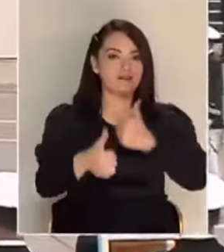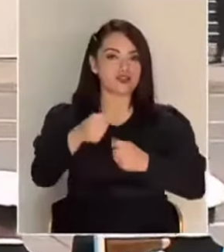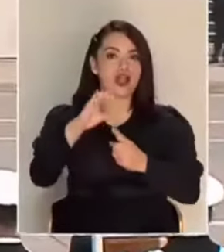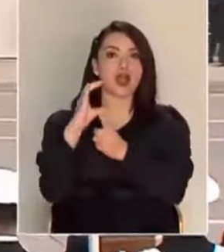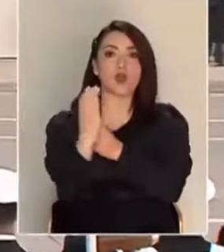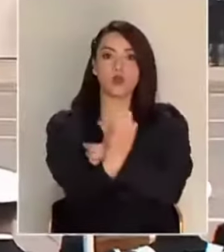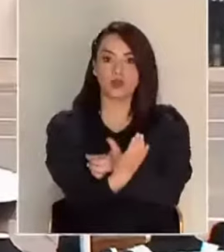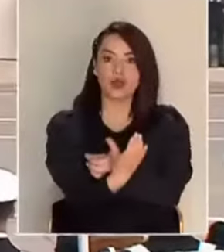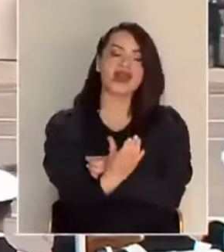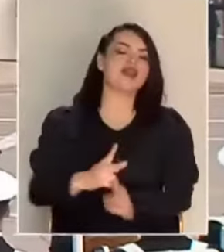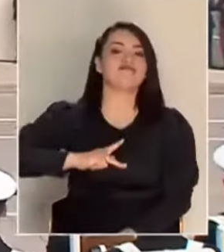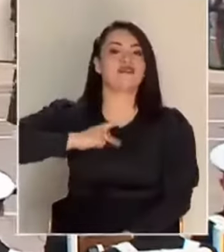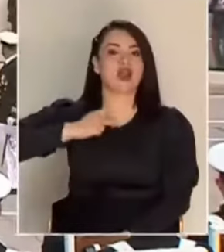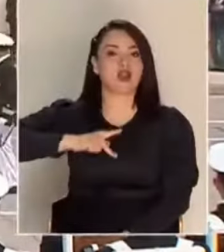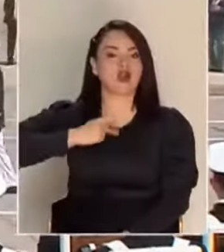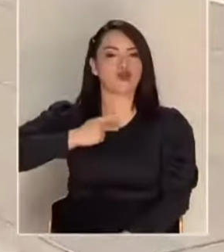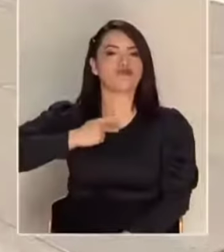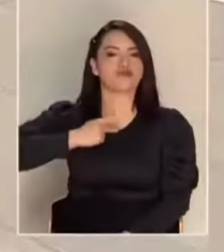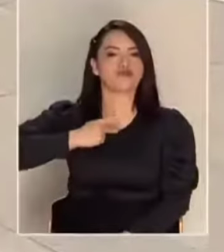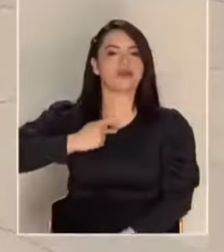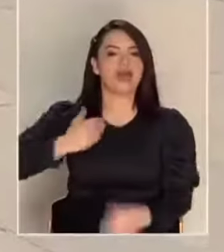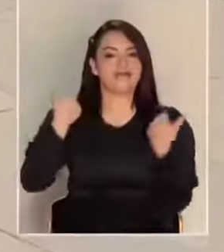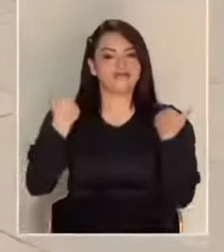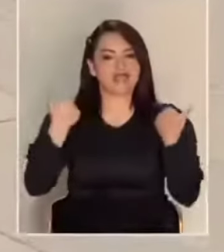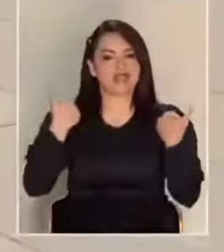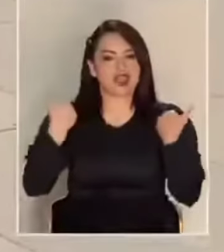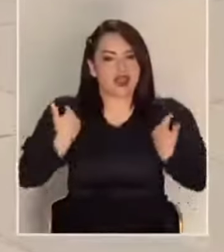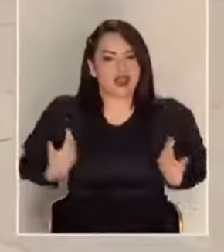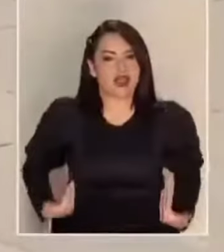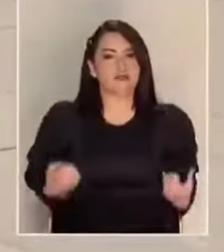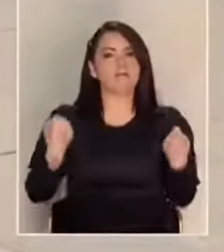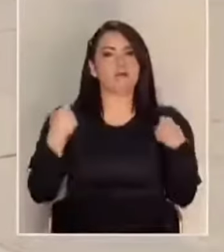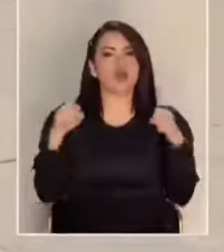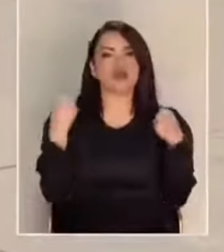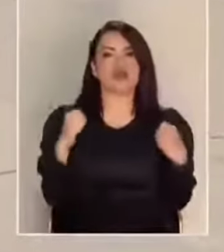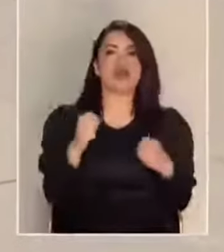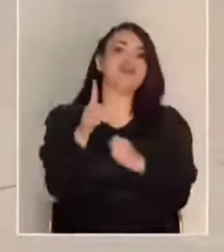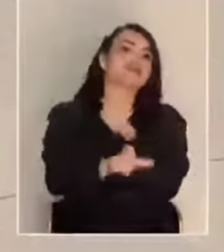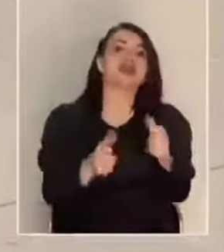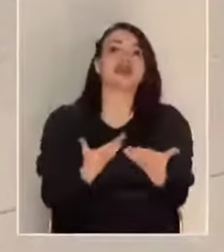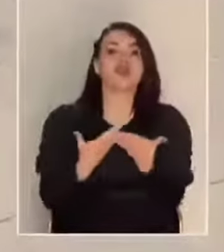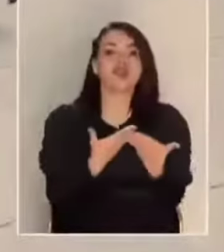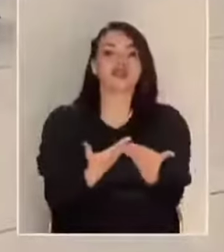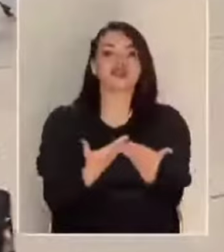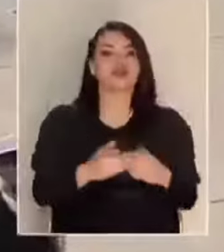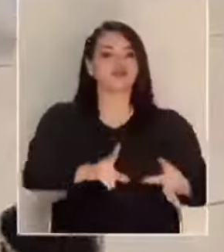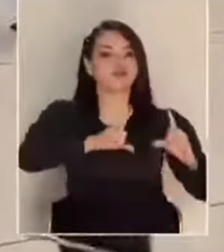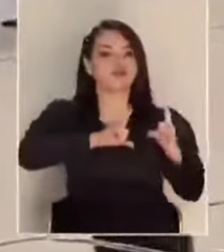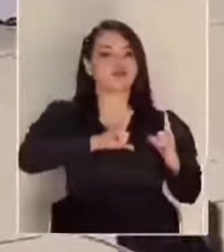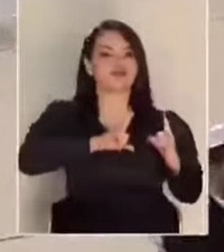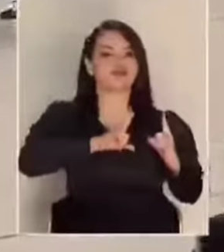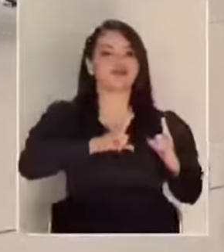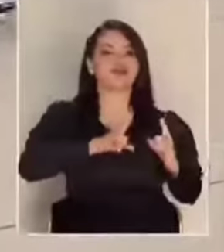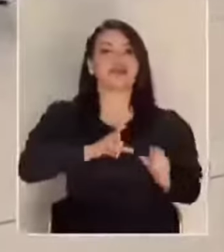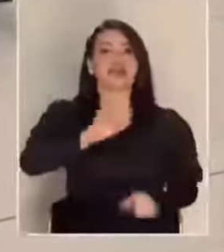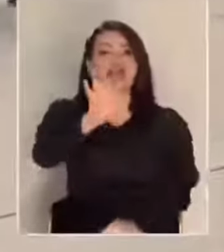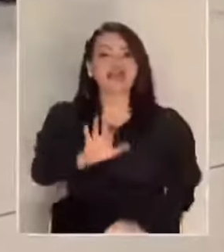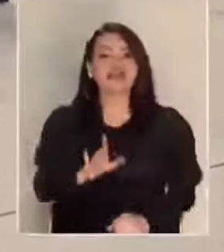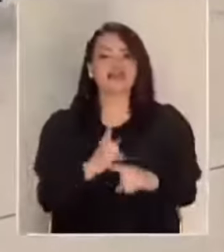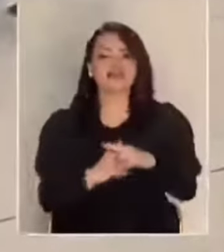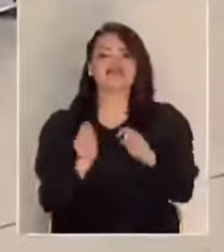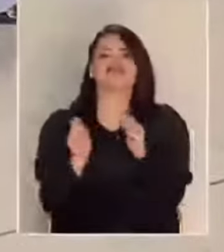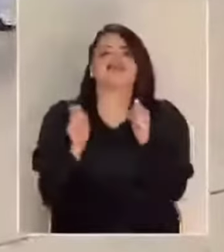cultural, valórico y físico deportivo, con lo cual sus alumnos crecen con el carácter y competencia necesaria